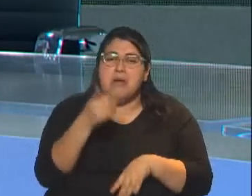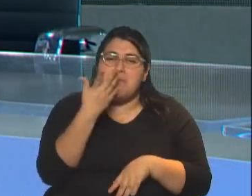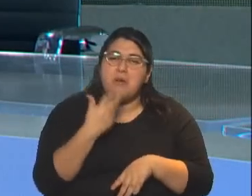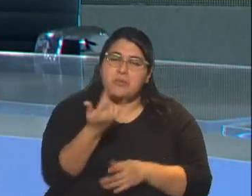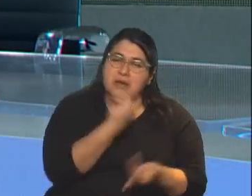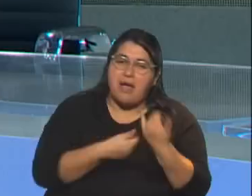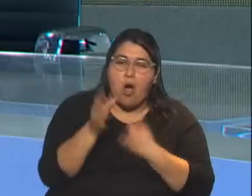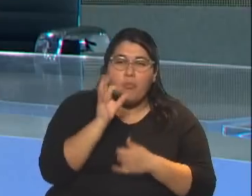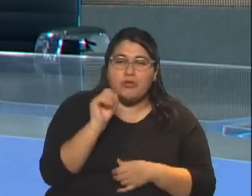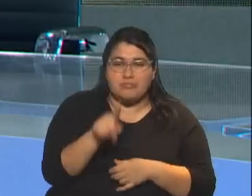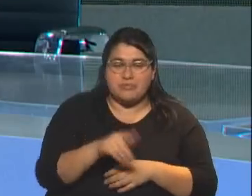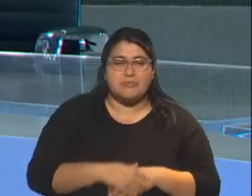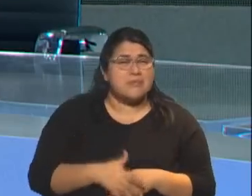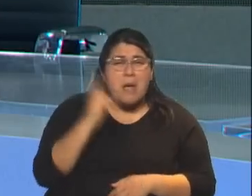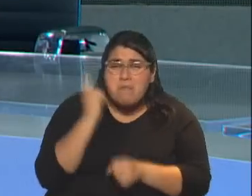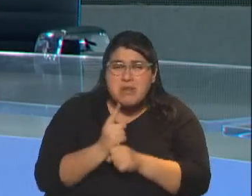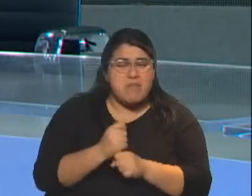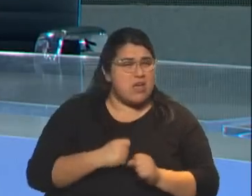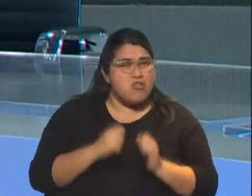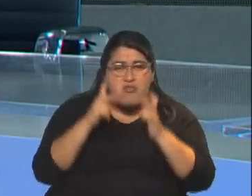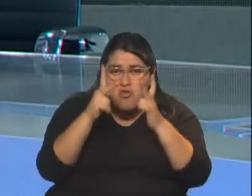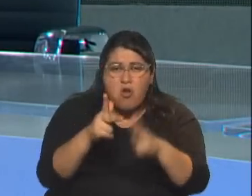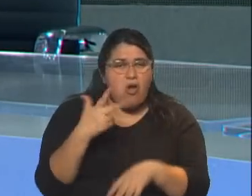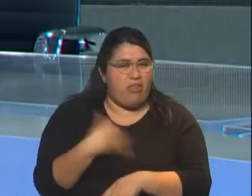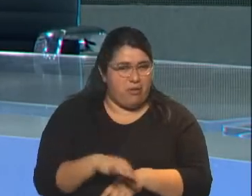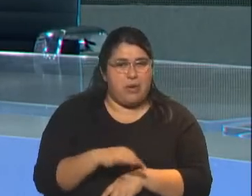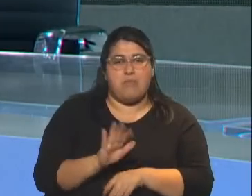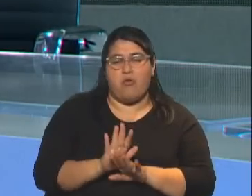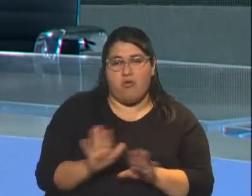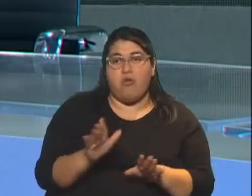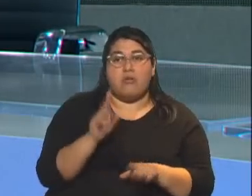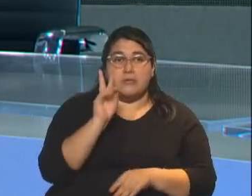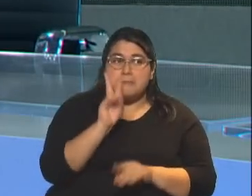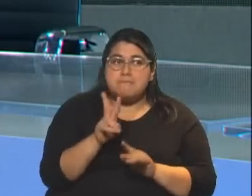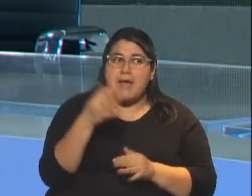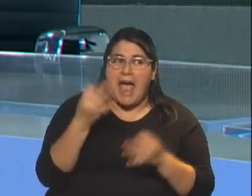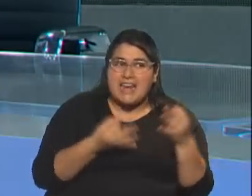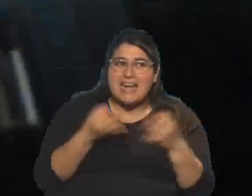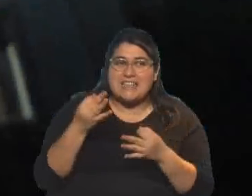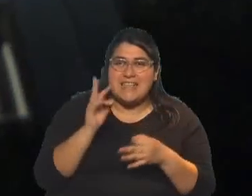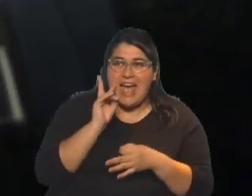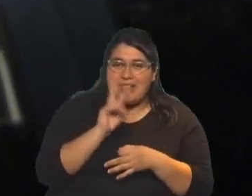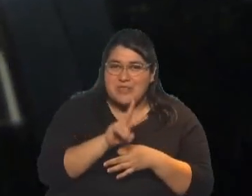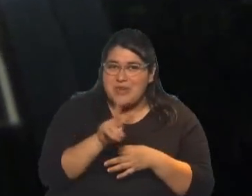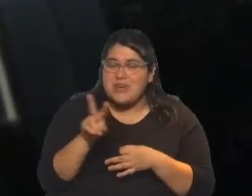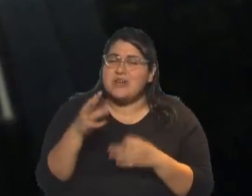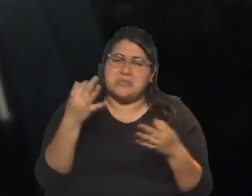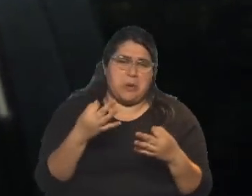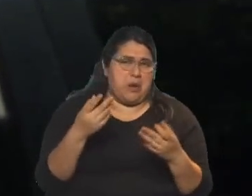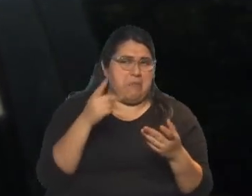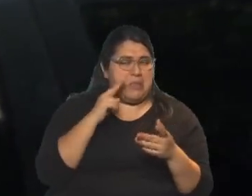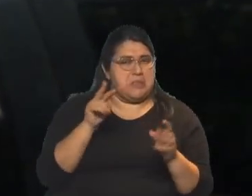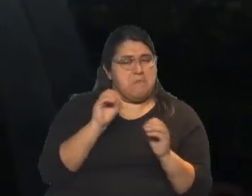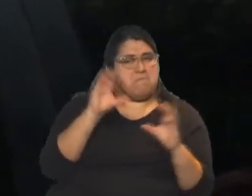bueno la primera palabra que hay que decir aunque viendo algunas reacciones esto pueda sonar llamativo